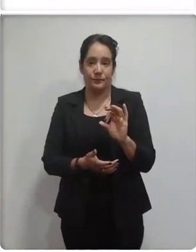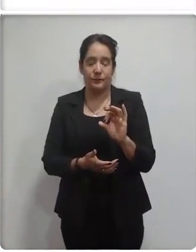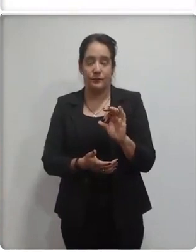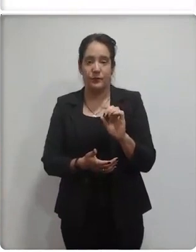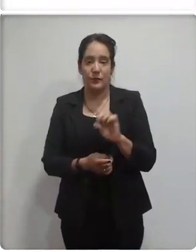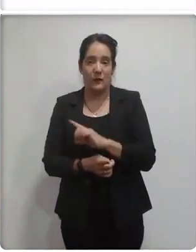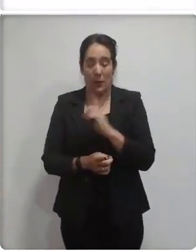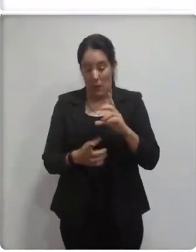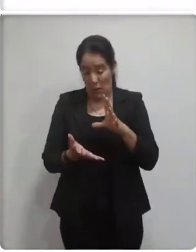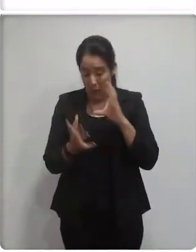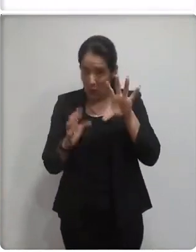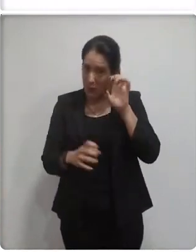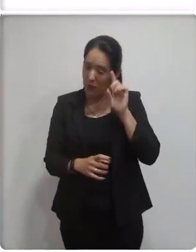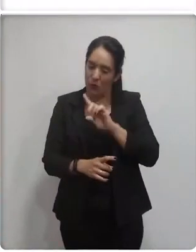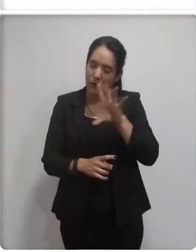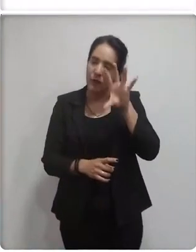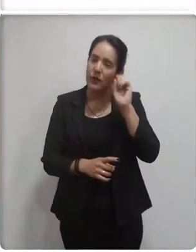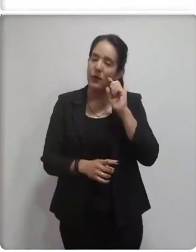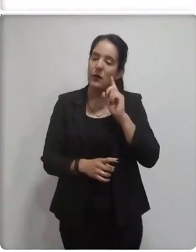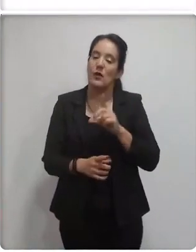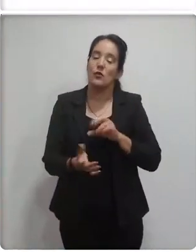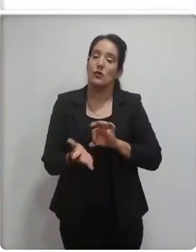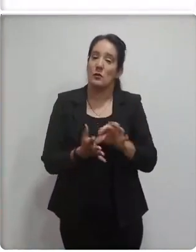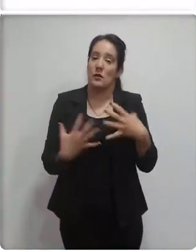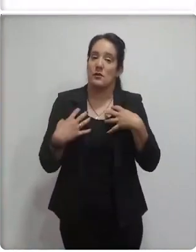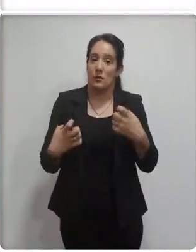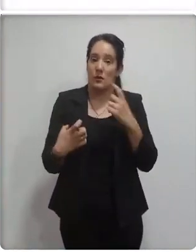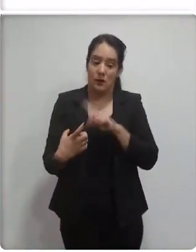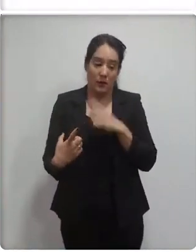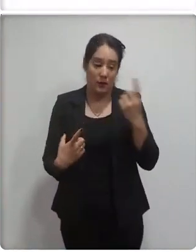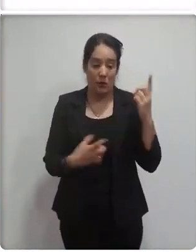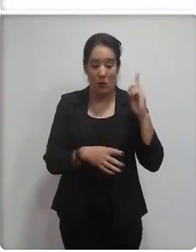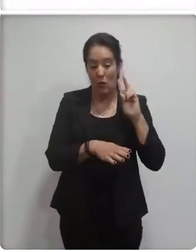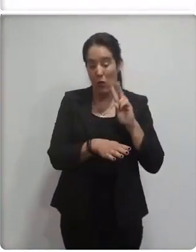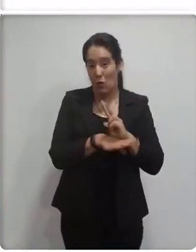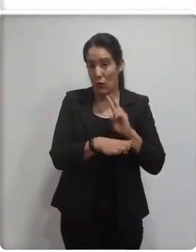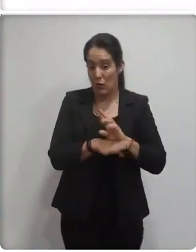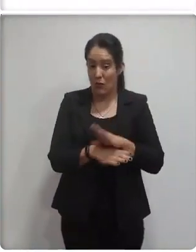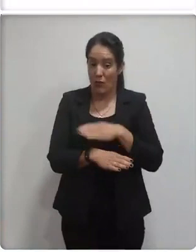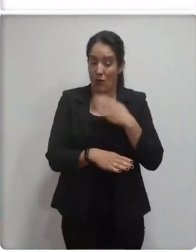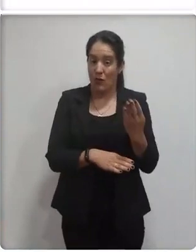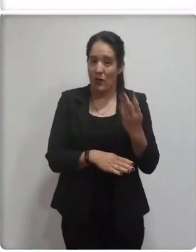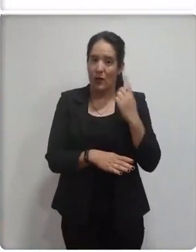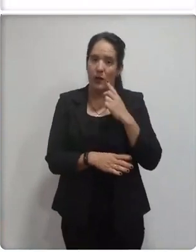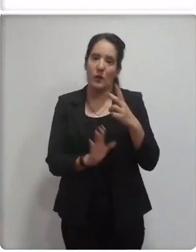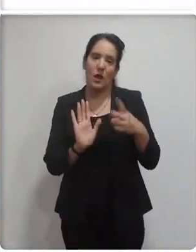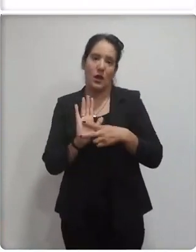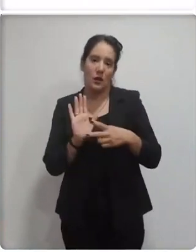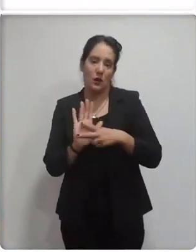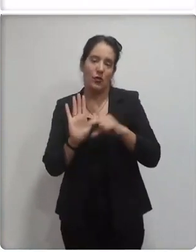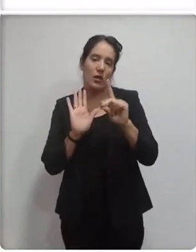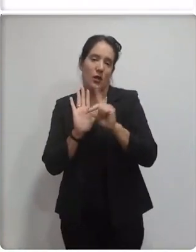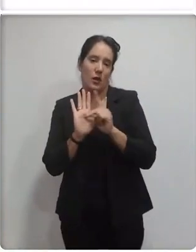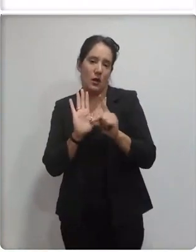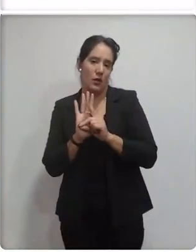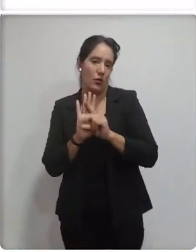un área de salud, la legislación externa que también nos aplica, leyes ministeriales, decretos y